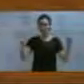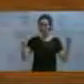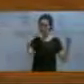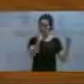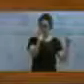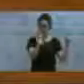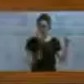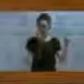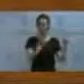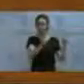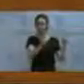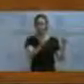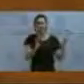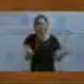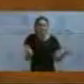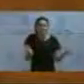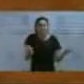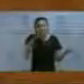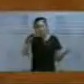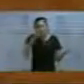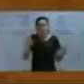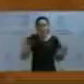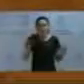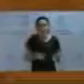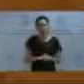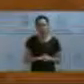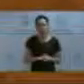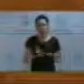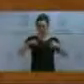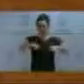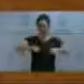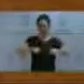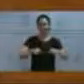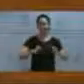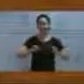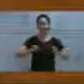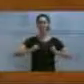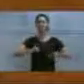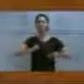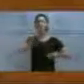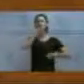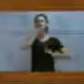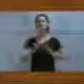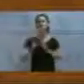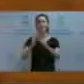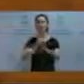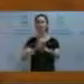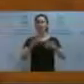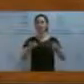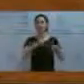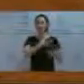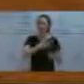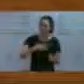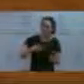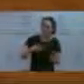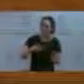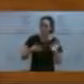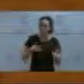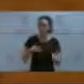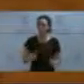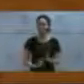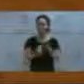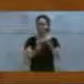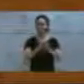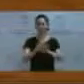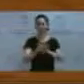están acabando, están a mediado el año. Aquí estamos empezando el curso político. Y quiero hacer especial referencia a